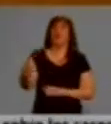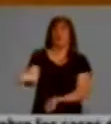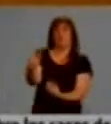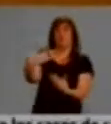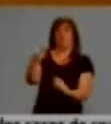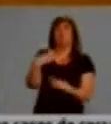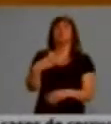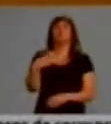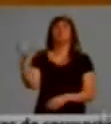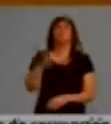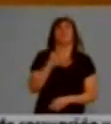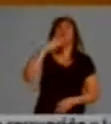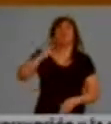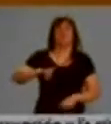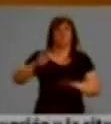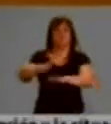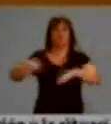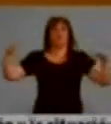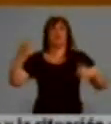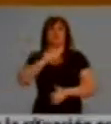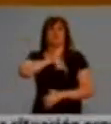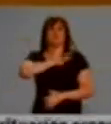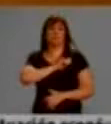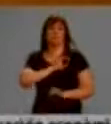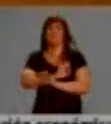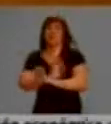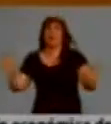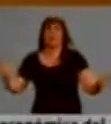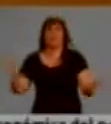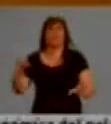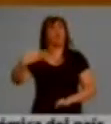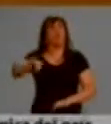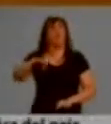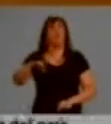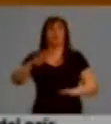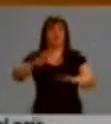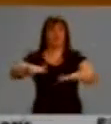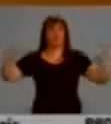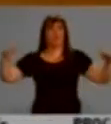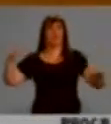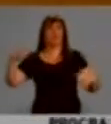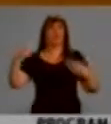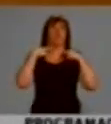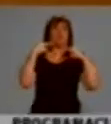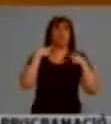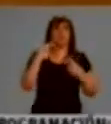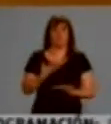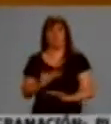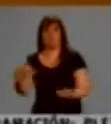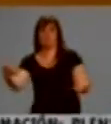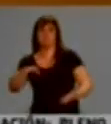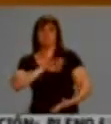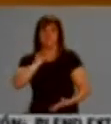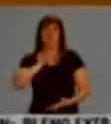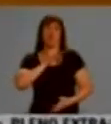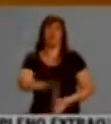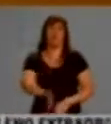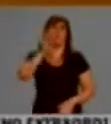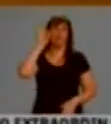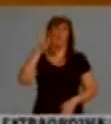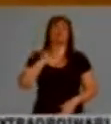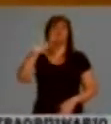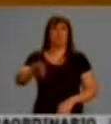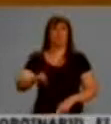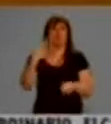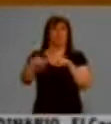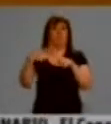procedentes de las Cortes españolas. Nadie, salvo el Congreso de los Diputados y el Senado, tiene derecho a decidir sobre la